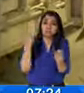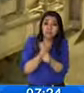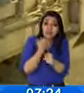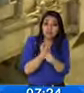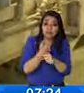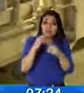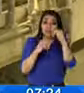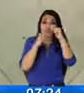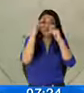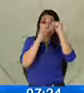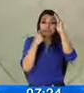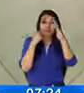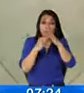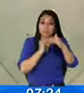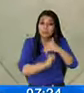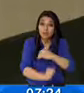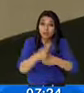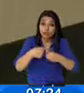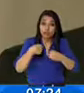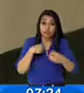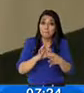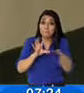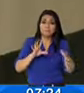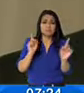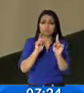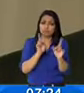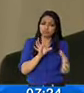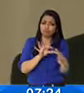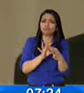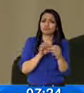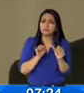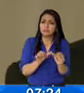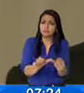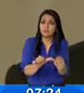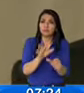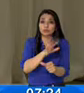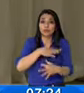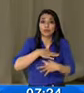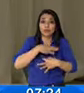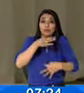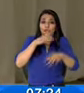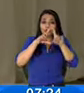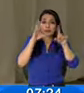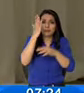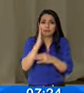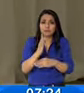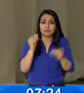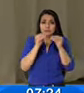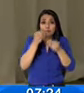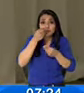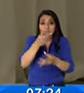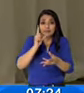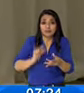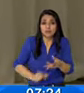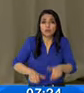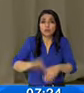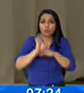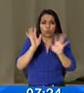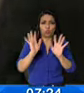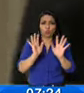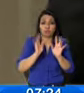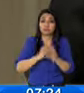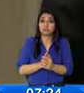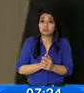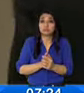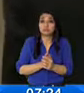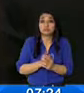en la construcción, por ejemplo, del Metro de Quito. Y hasta ahí, el ejecutivo de Odebrecht no entregó más detalles de su visita a Ecuador y si en ella